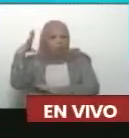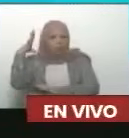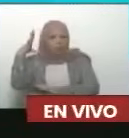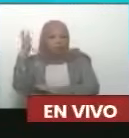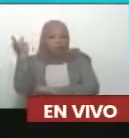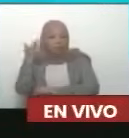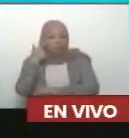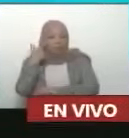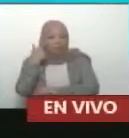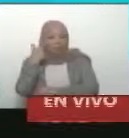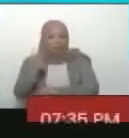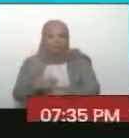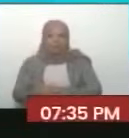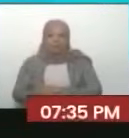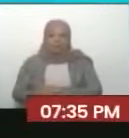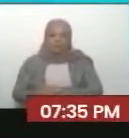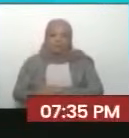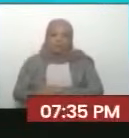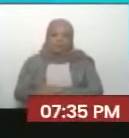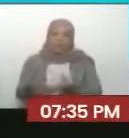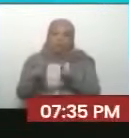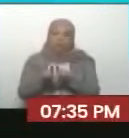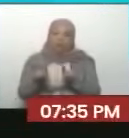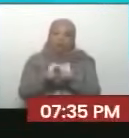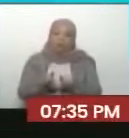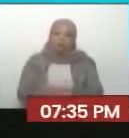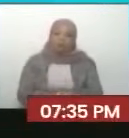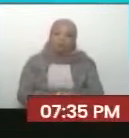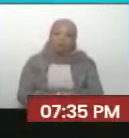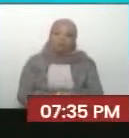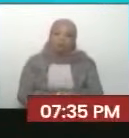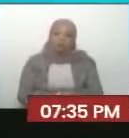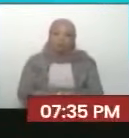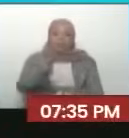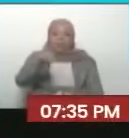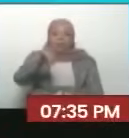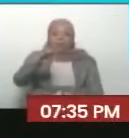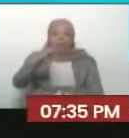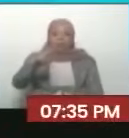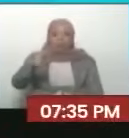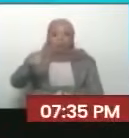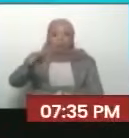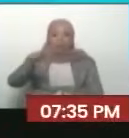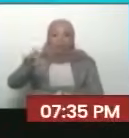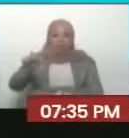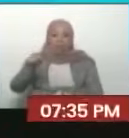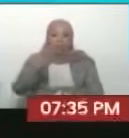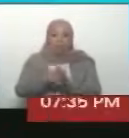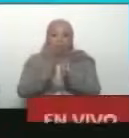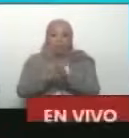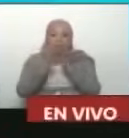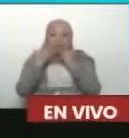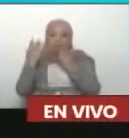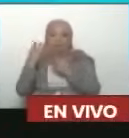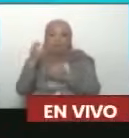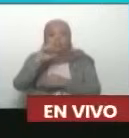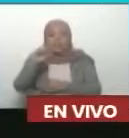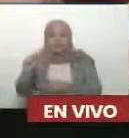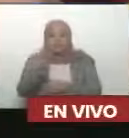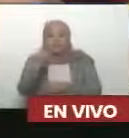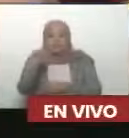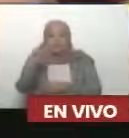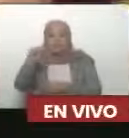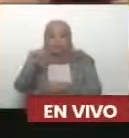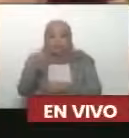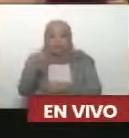Mosca. Igualmente, Michael José López de San Casimiro.